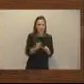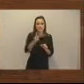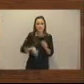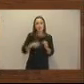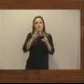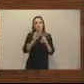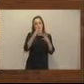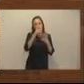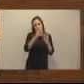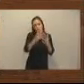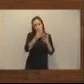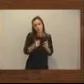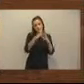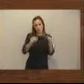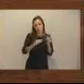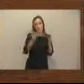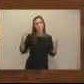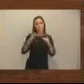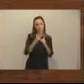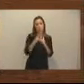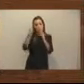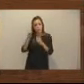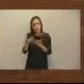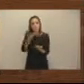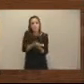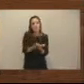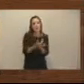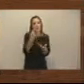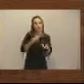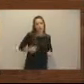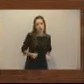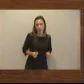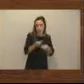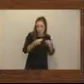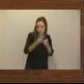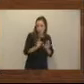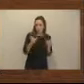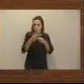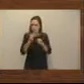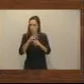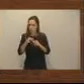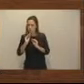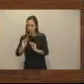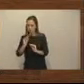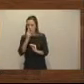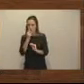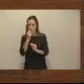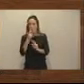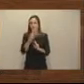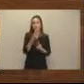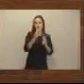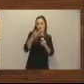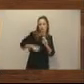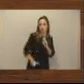Señor Rivera, usted pide control del gasto, pero su partido votó junto al Partido Popular contra las reducciones de sueldo en el